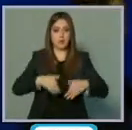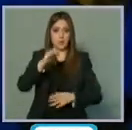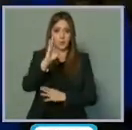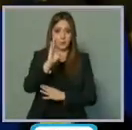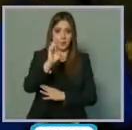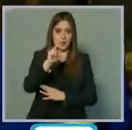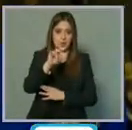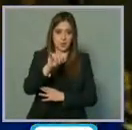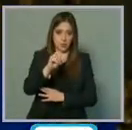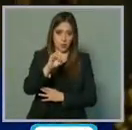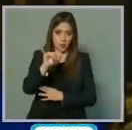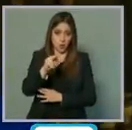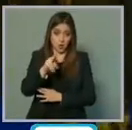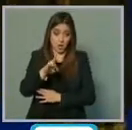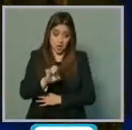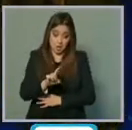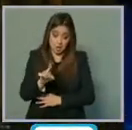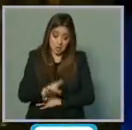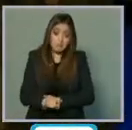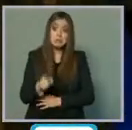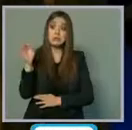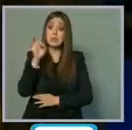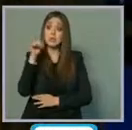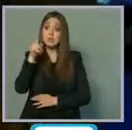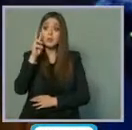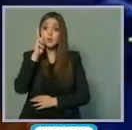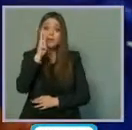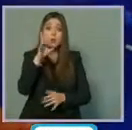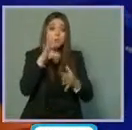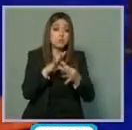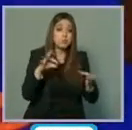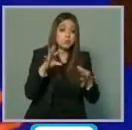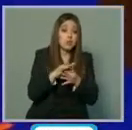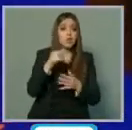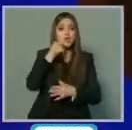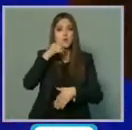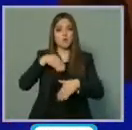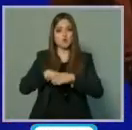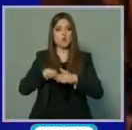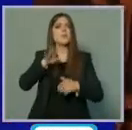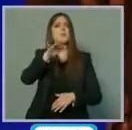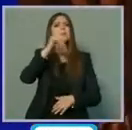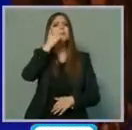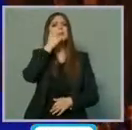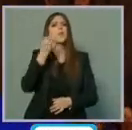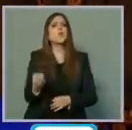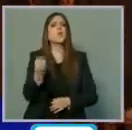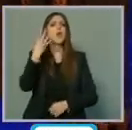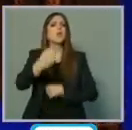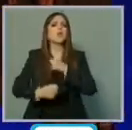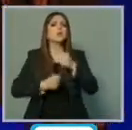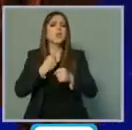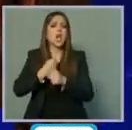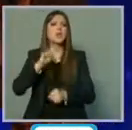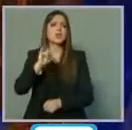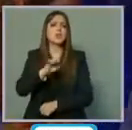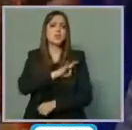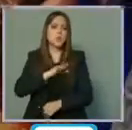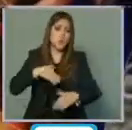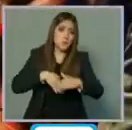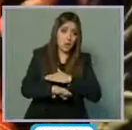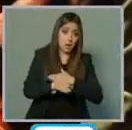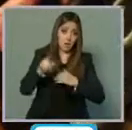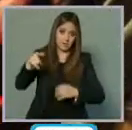menos los niños tienen ese tema sobre la mesa para platicar con sus papás. ¿A partir de qué edad pueden ir los niños a ver esta obra? Porque al final de cuentas el teatro también